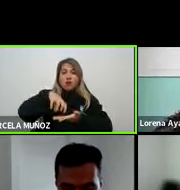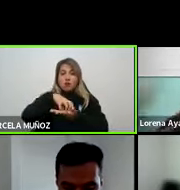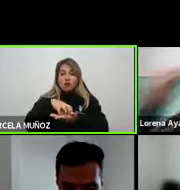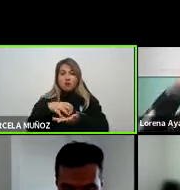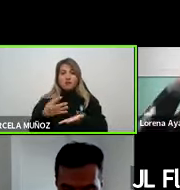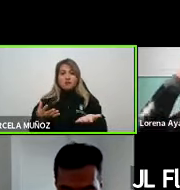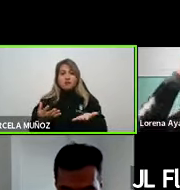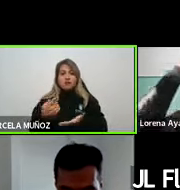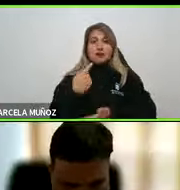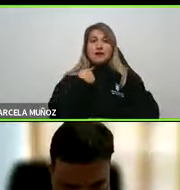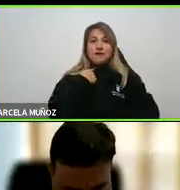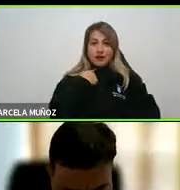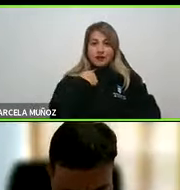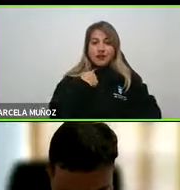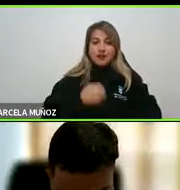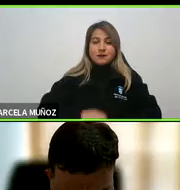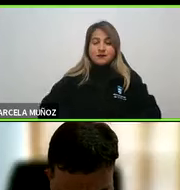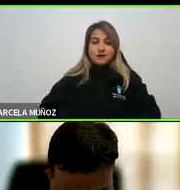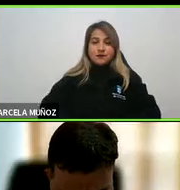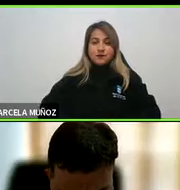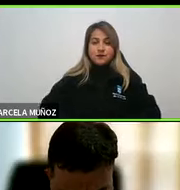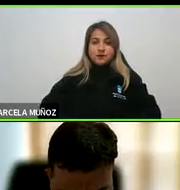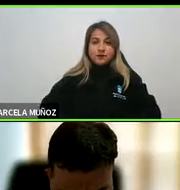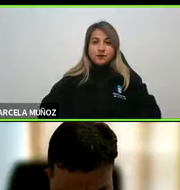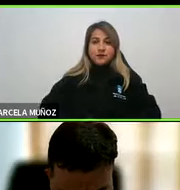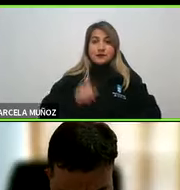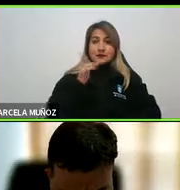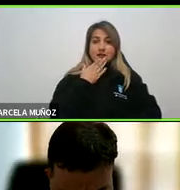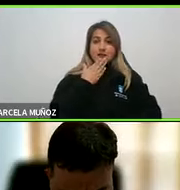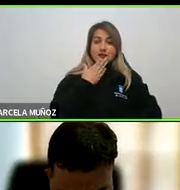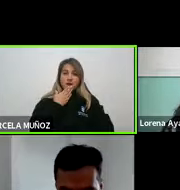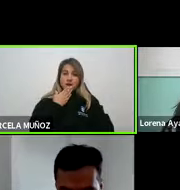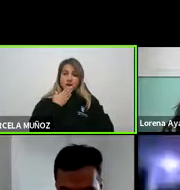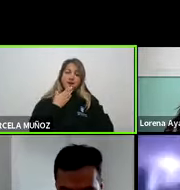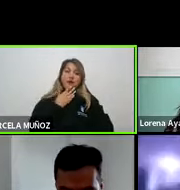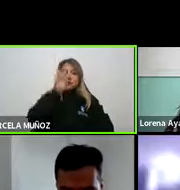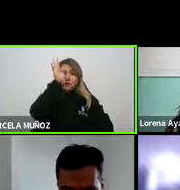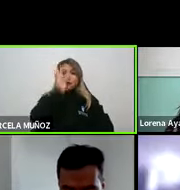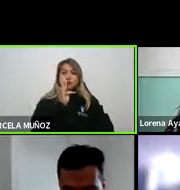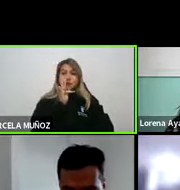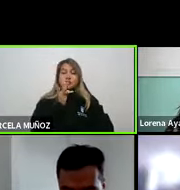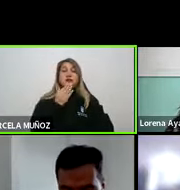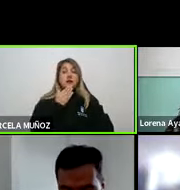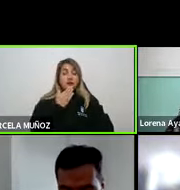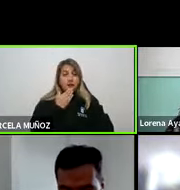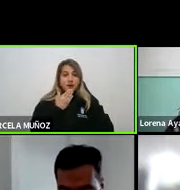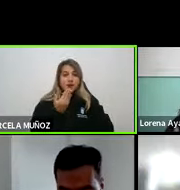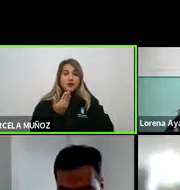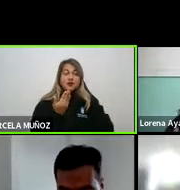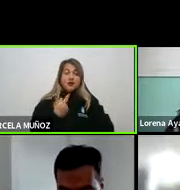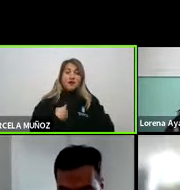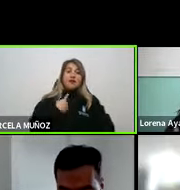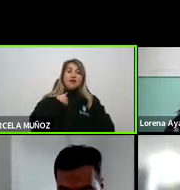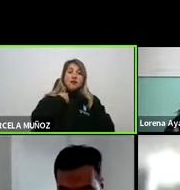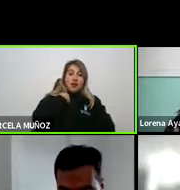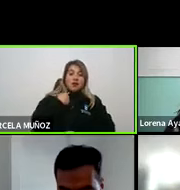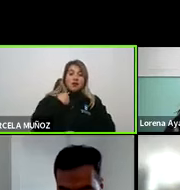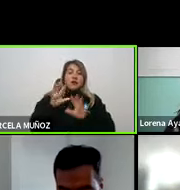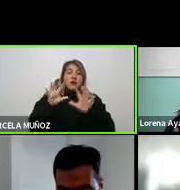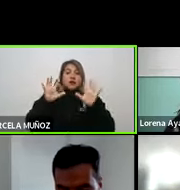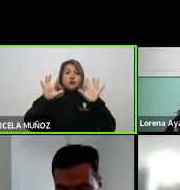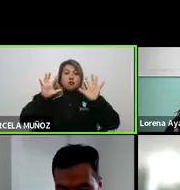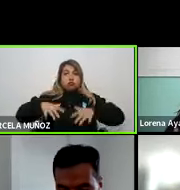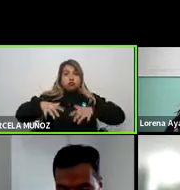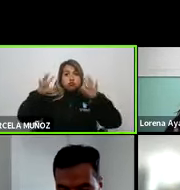afectadas. Creo que inclusive podemos tener funcionarios y funcionarias que también se vieron afectados por las lluvias.